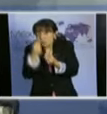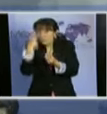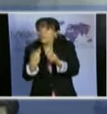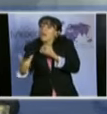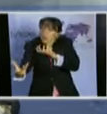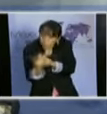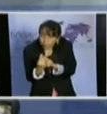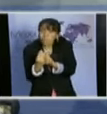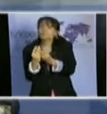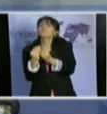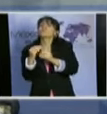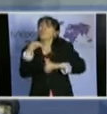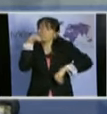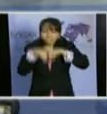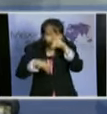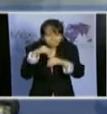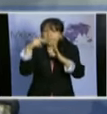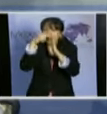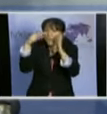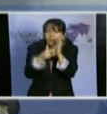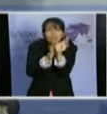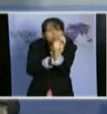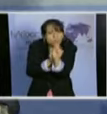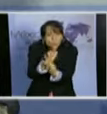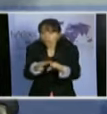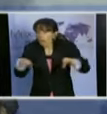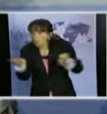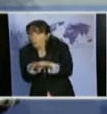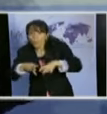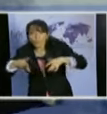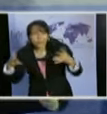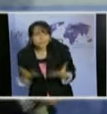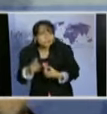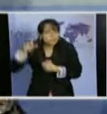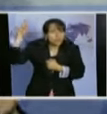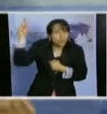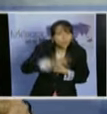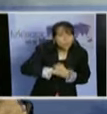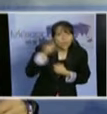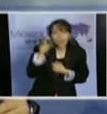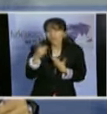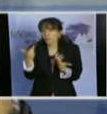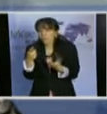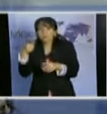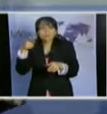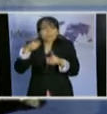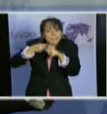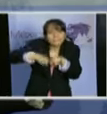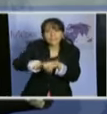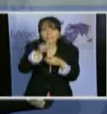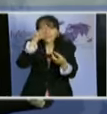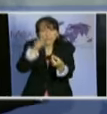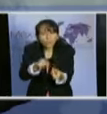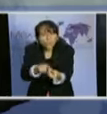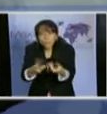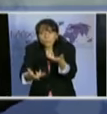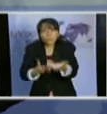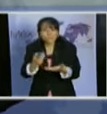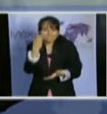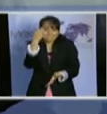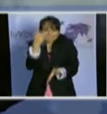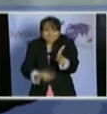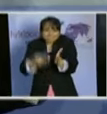cómo se puede mejorar la oportunidad del diálogo. Y entrando en materia, hay una gran cantidad de ejemplos